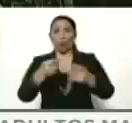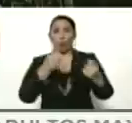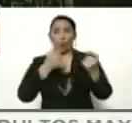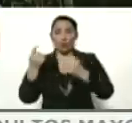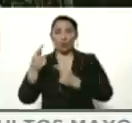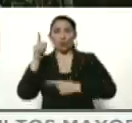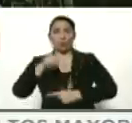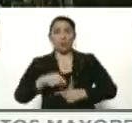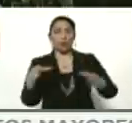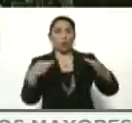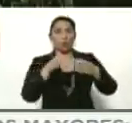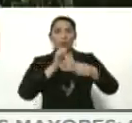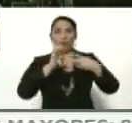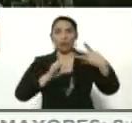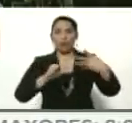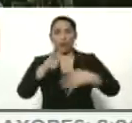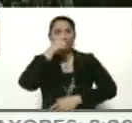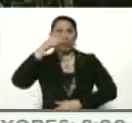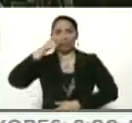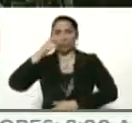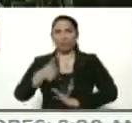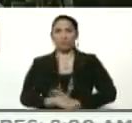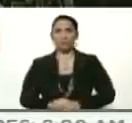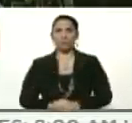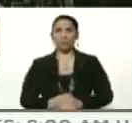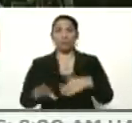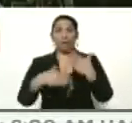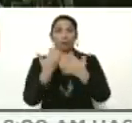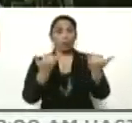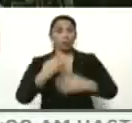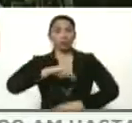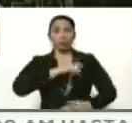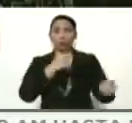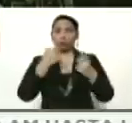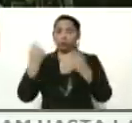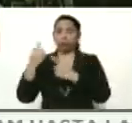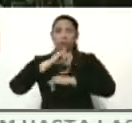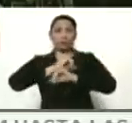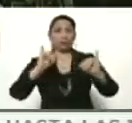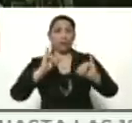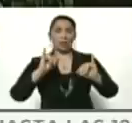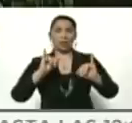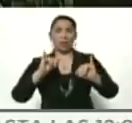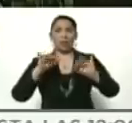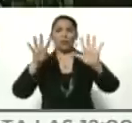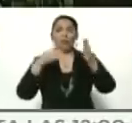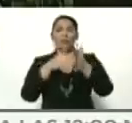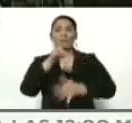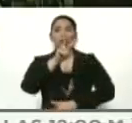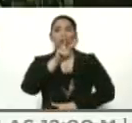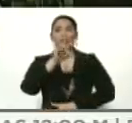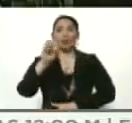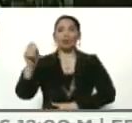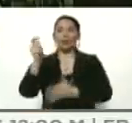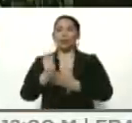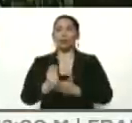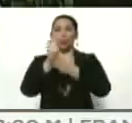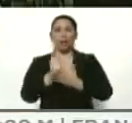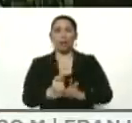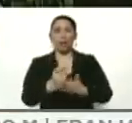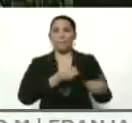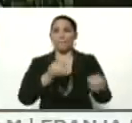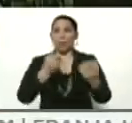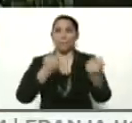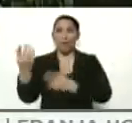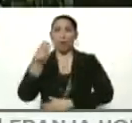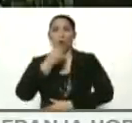comando estratégico operacional. Hasta el momento hemos trasladado ya más de 9.200 toneladas de víveres,